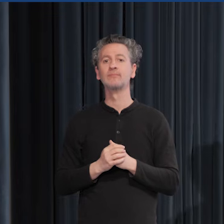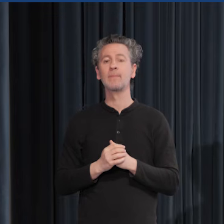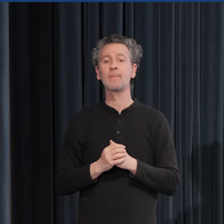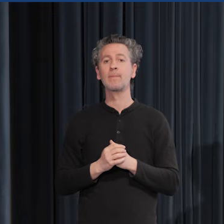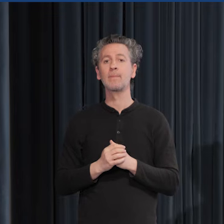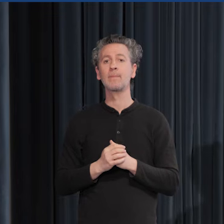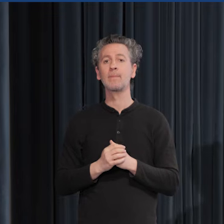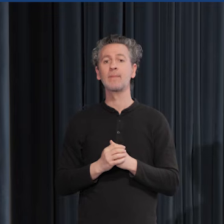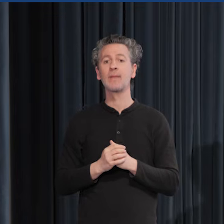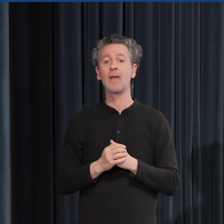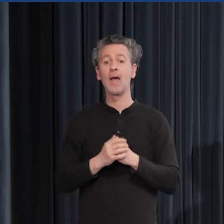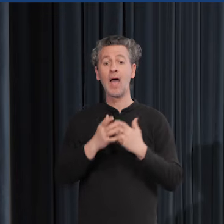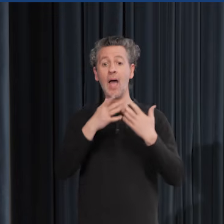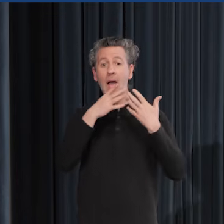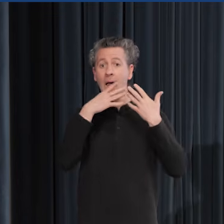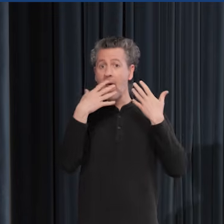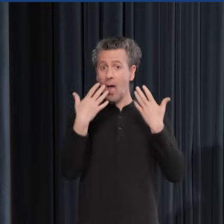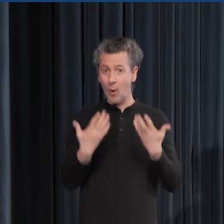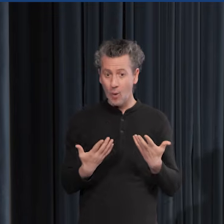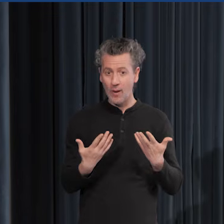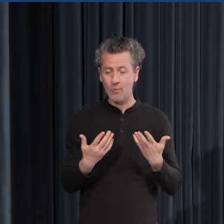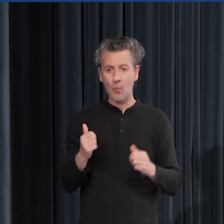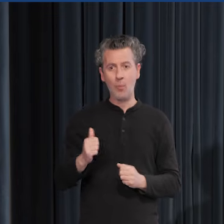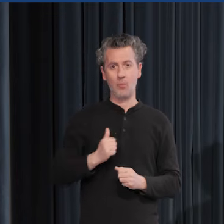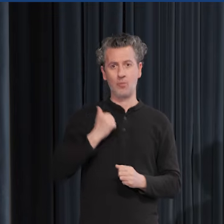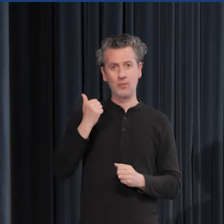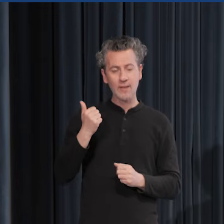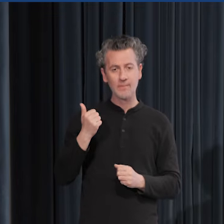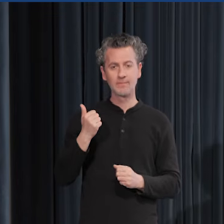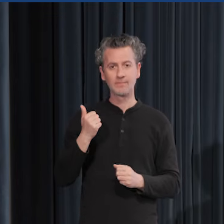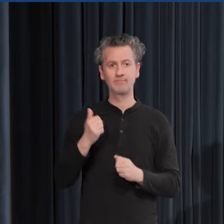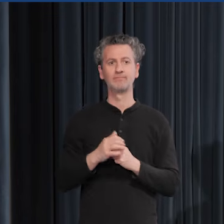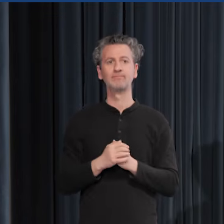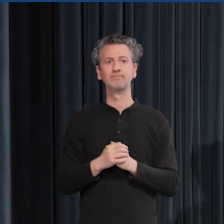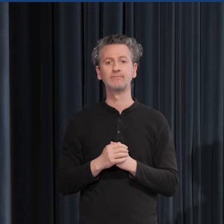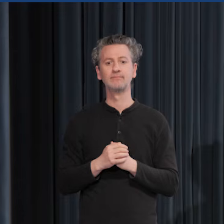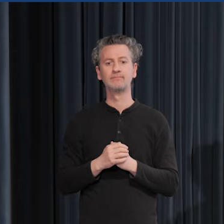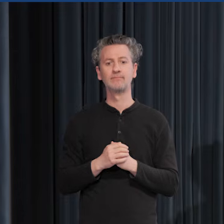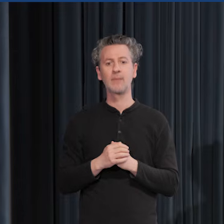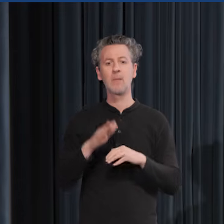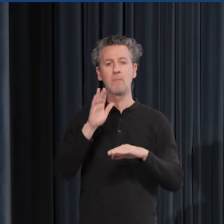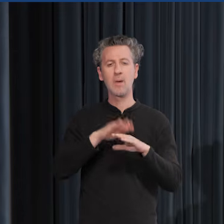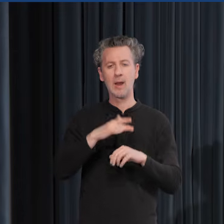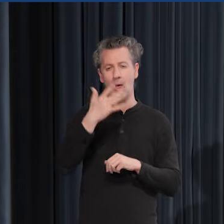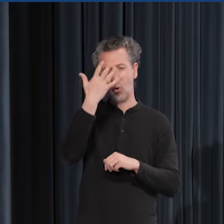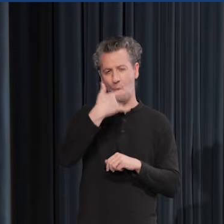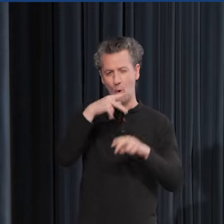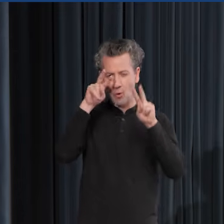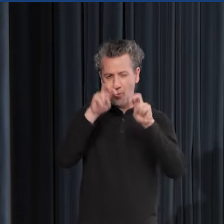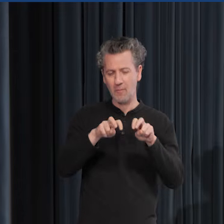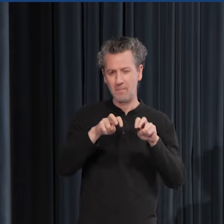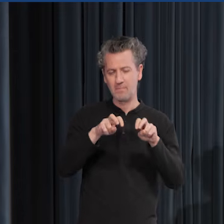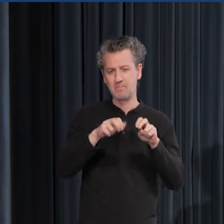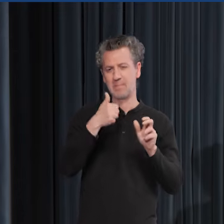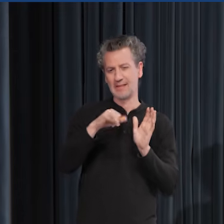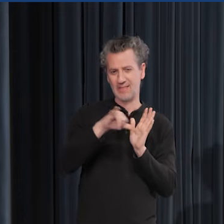Ahora tenemos la oportunidad de acercarnos a conocer un poco más de cerca el sector